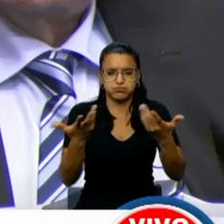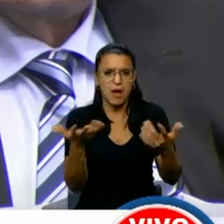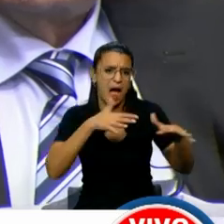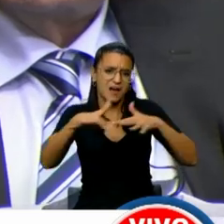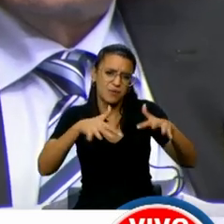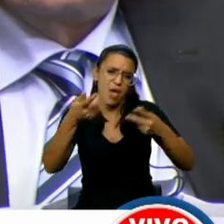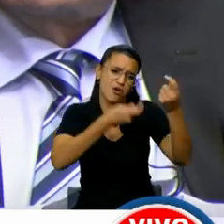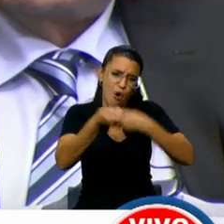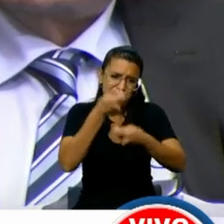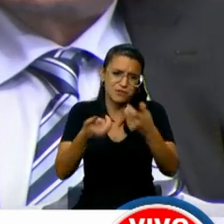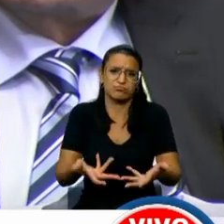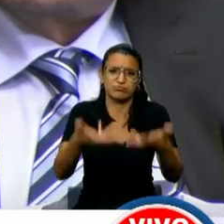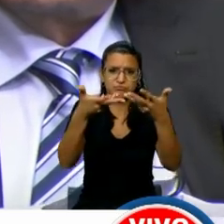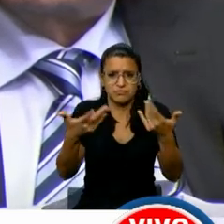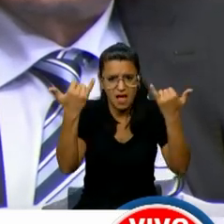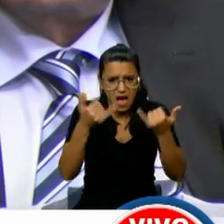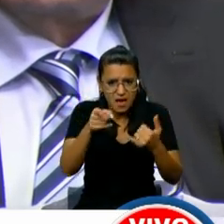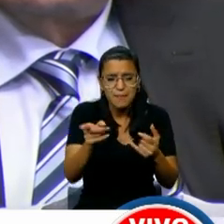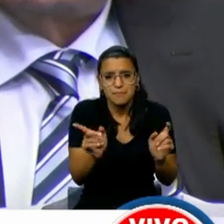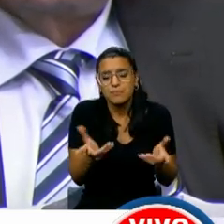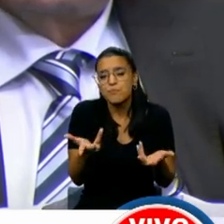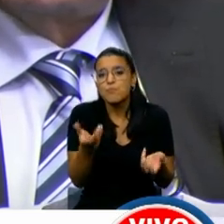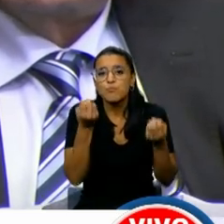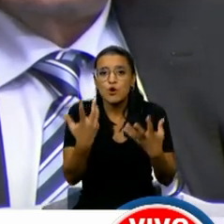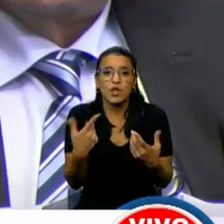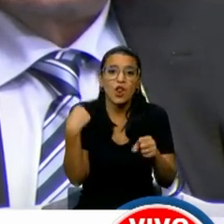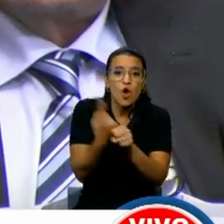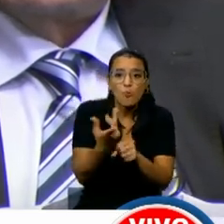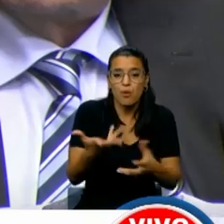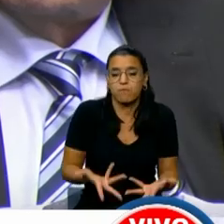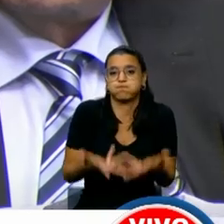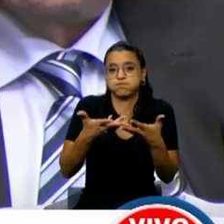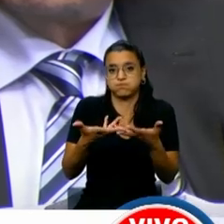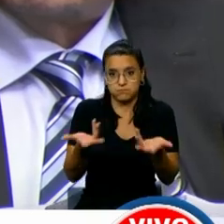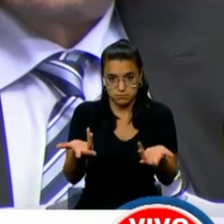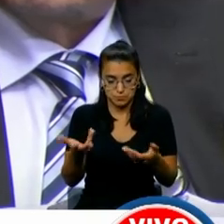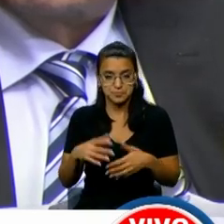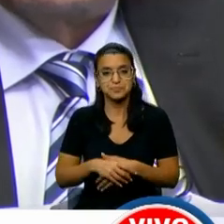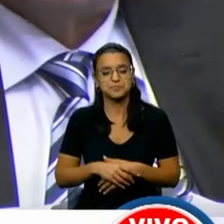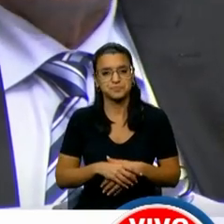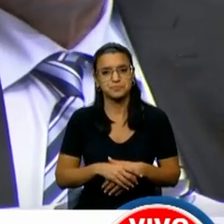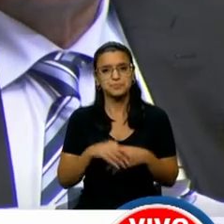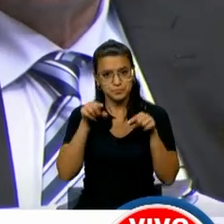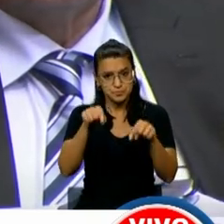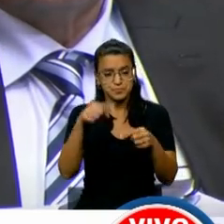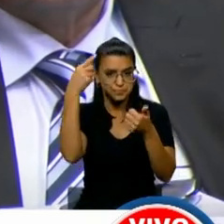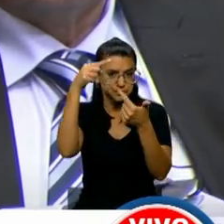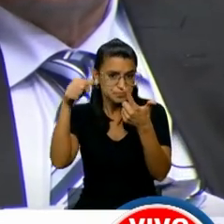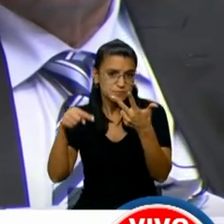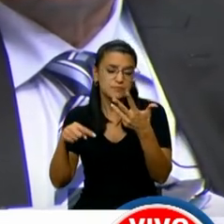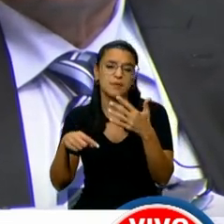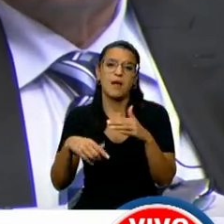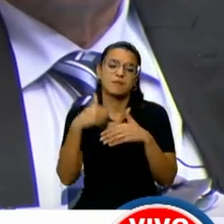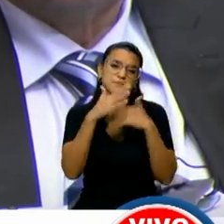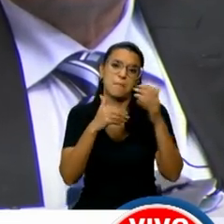actividades comerciales que tienen este cuello de botella que no les permiten crecer y bueno esto creo que es la obra